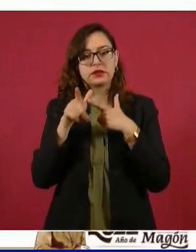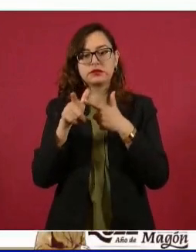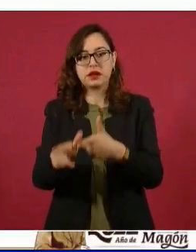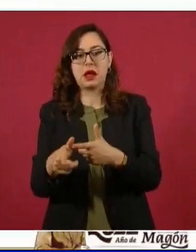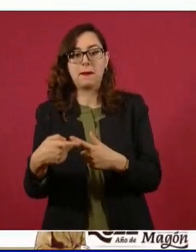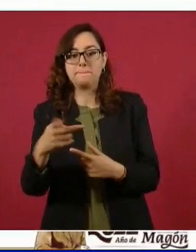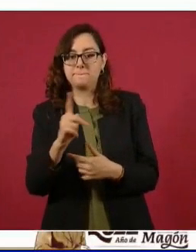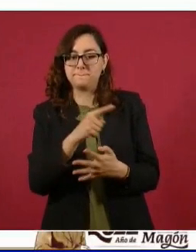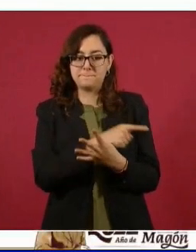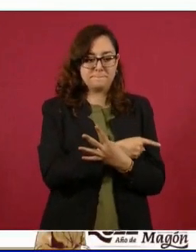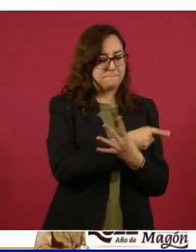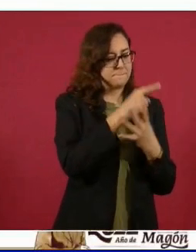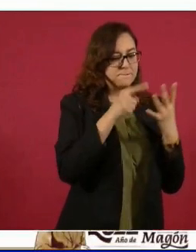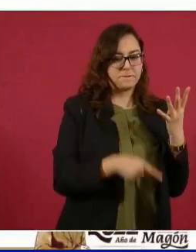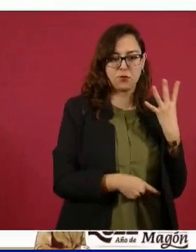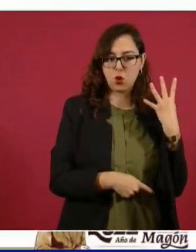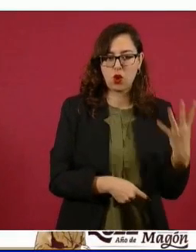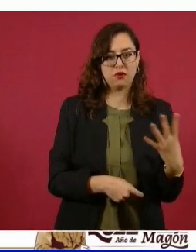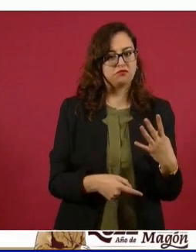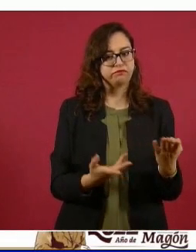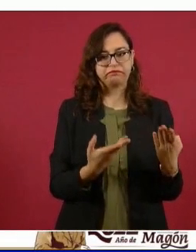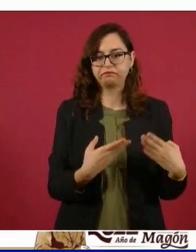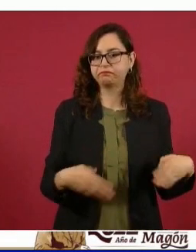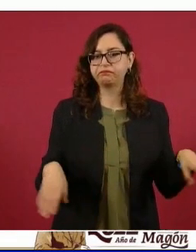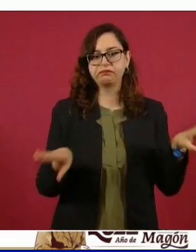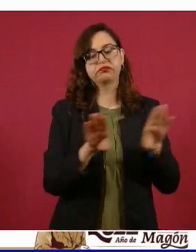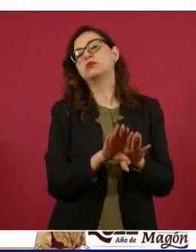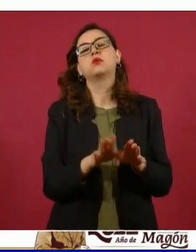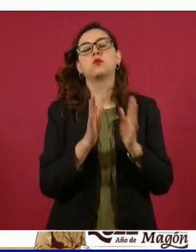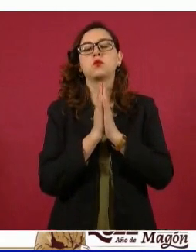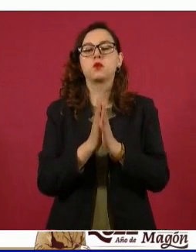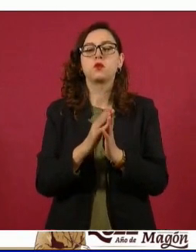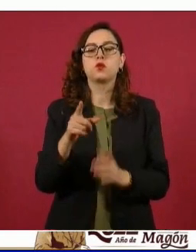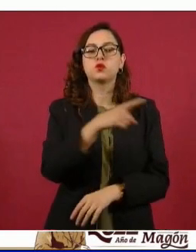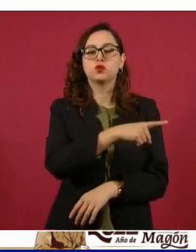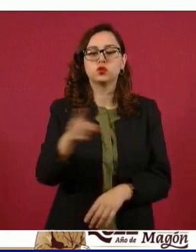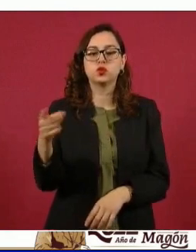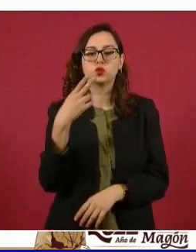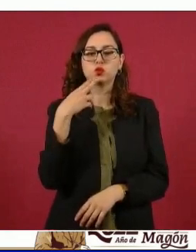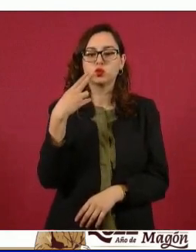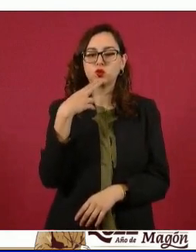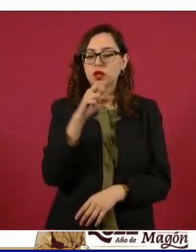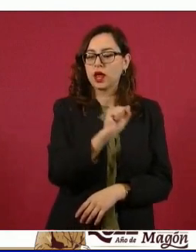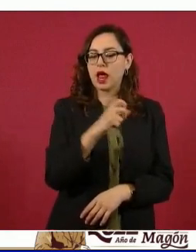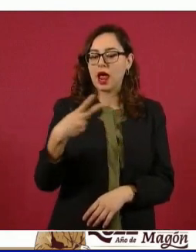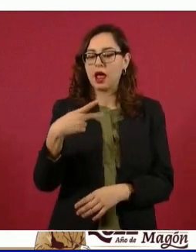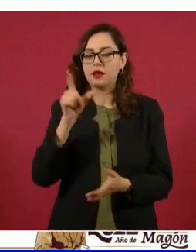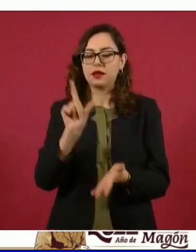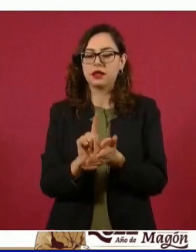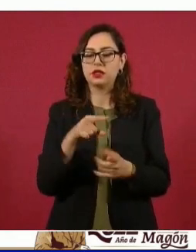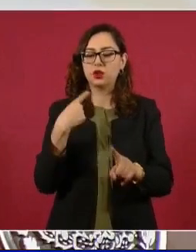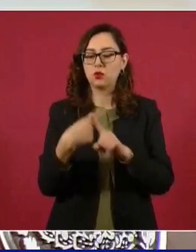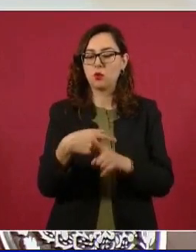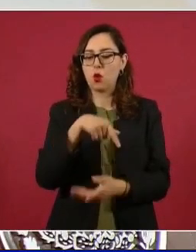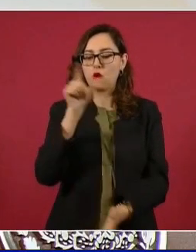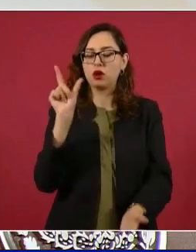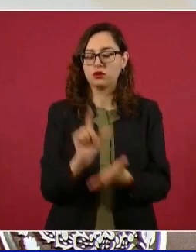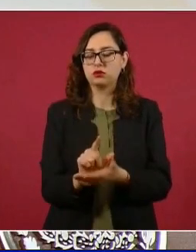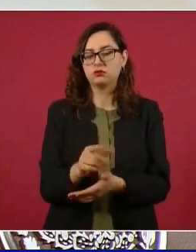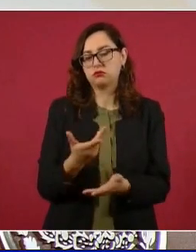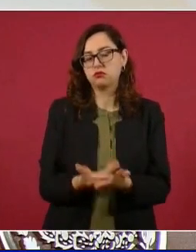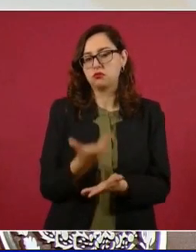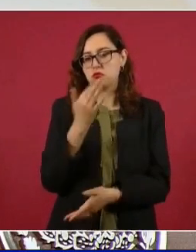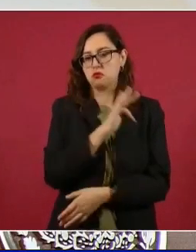Litro, que se descarga de manera gratuita en el sistema Android e iOS. ¿Cuál es el referente de la gasolina regular